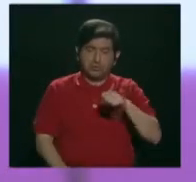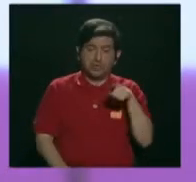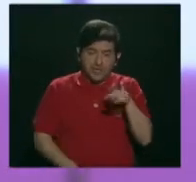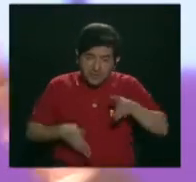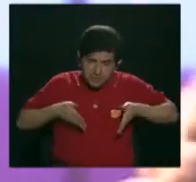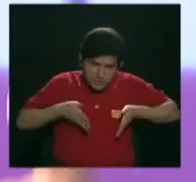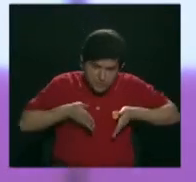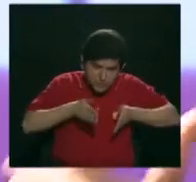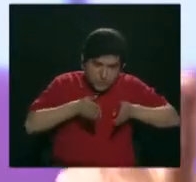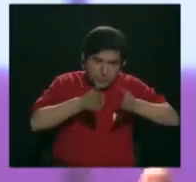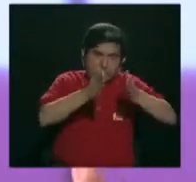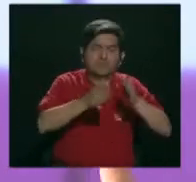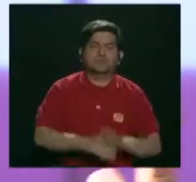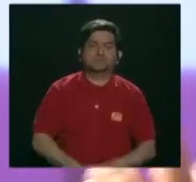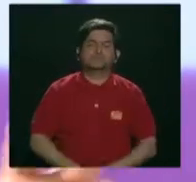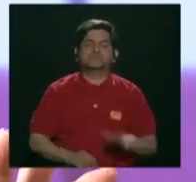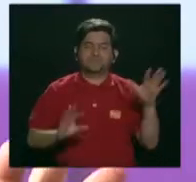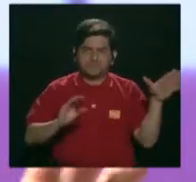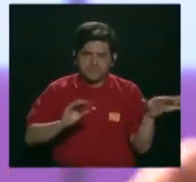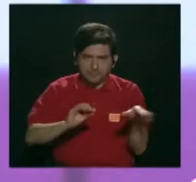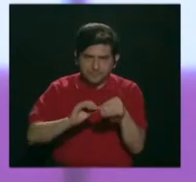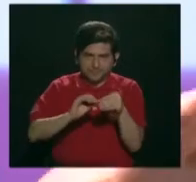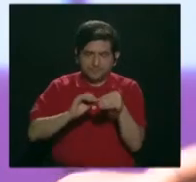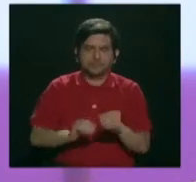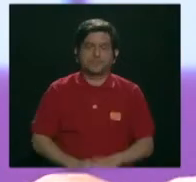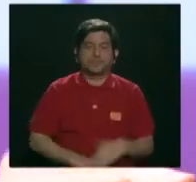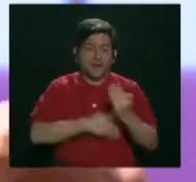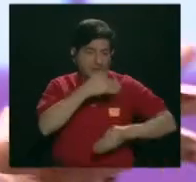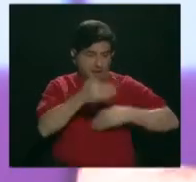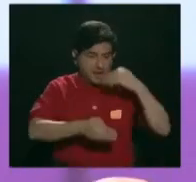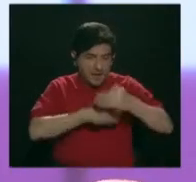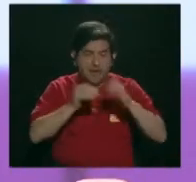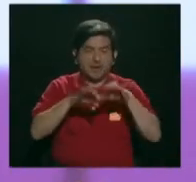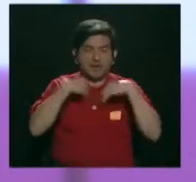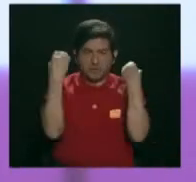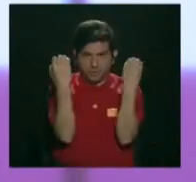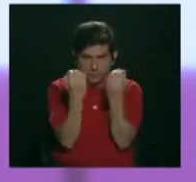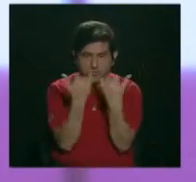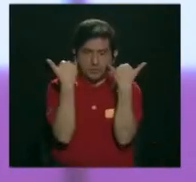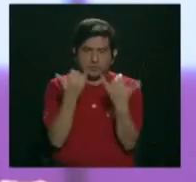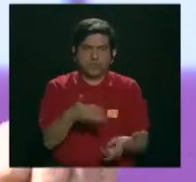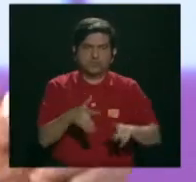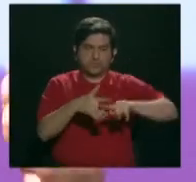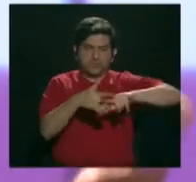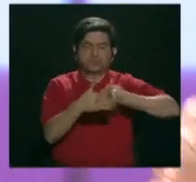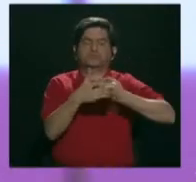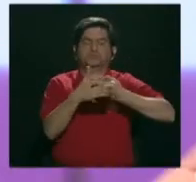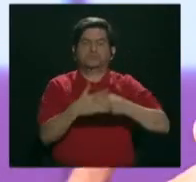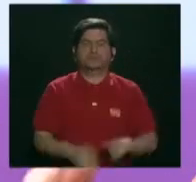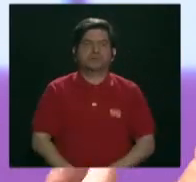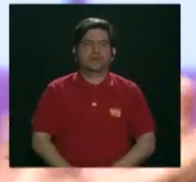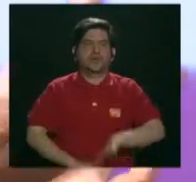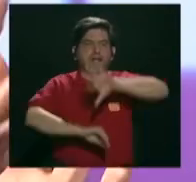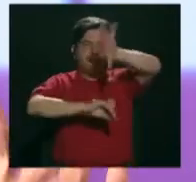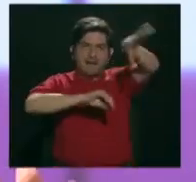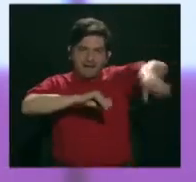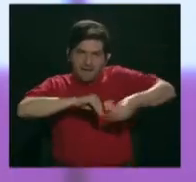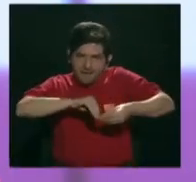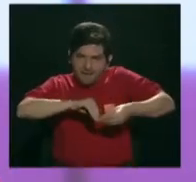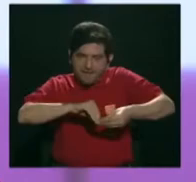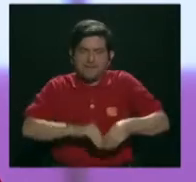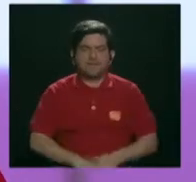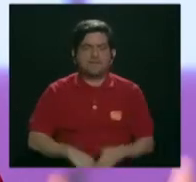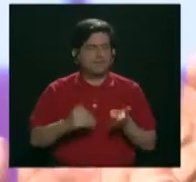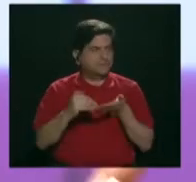de ese camino. Esto también. Entonces, con ese proceso organizativo que se había iniciado, más